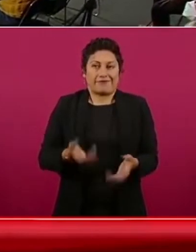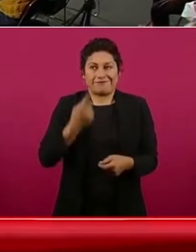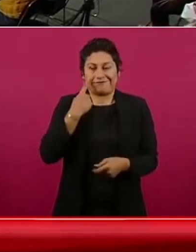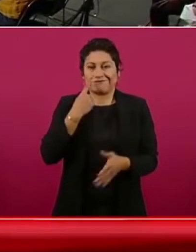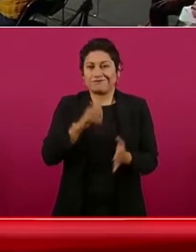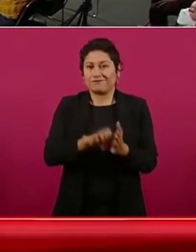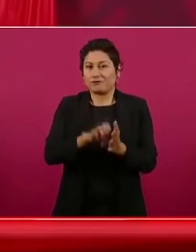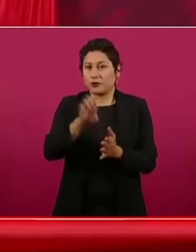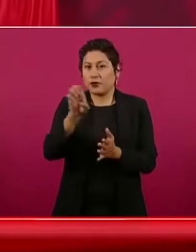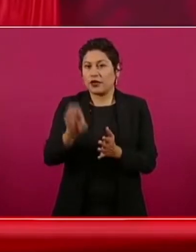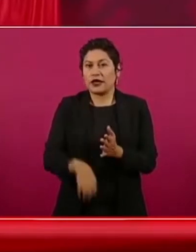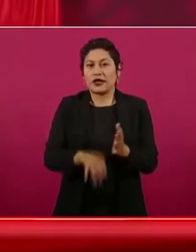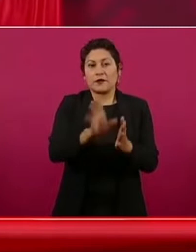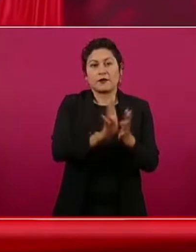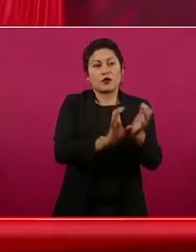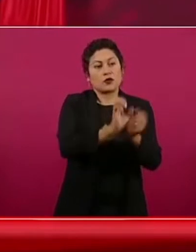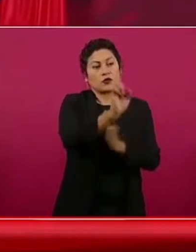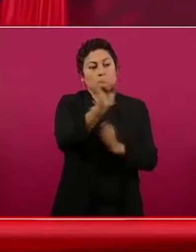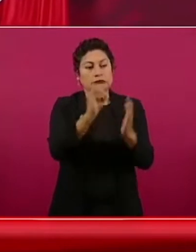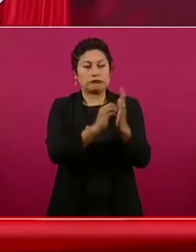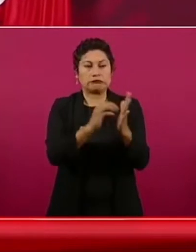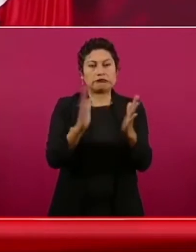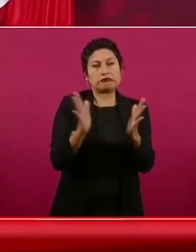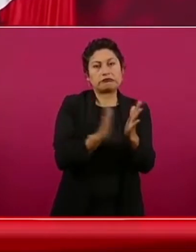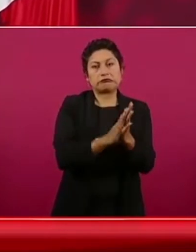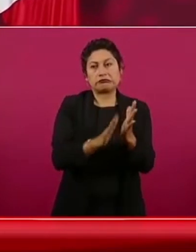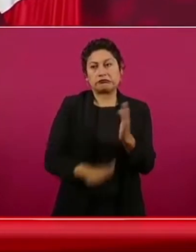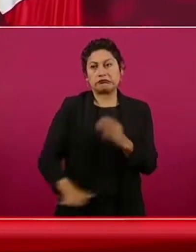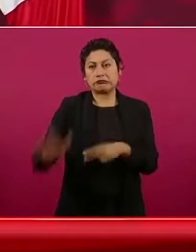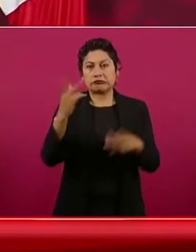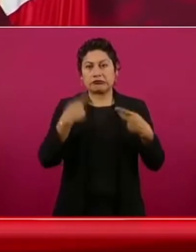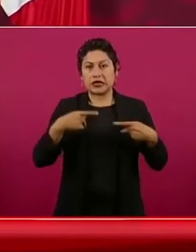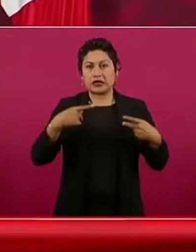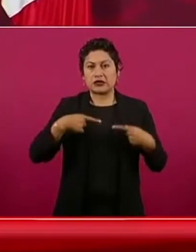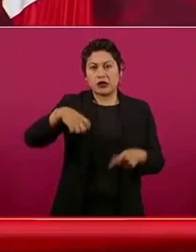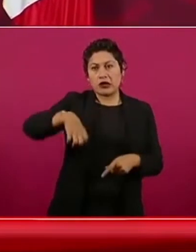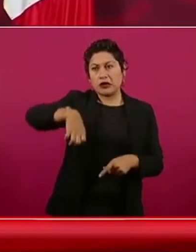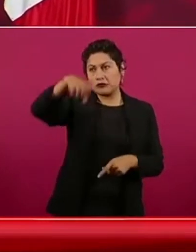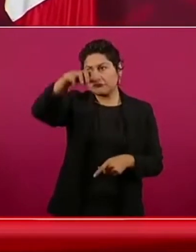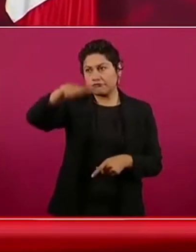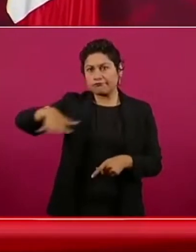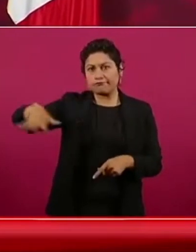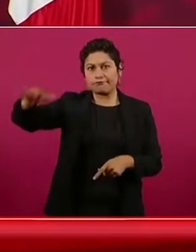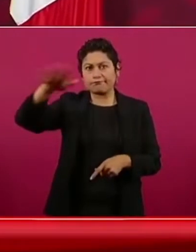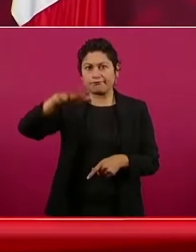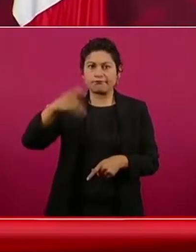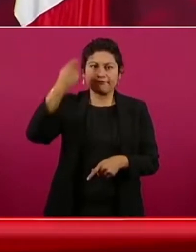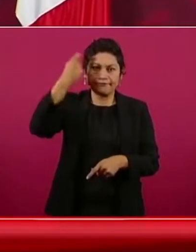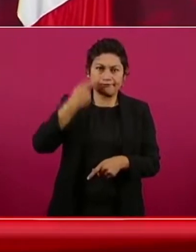el derecho a la pensión a los adultos mayores, la pensión para